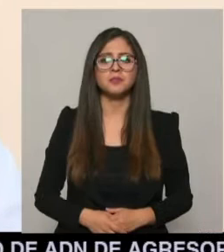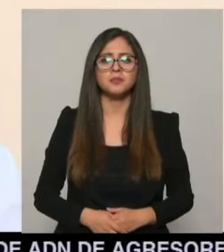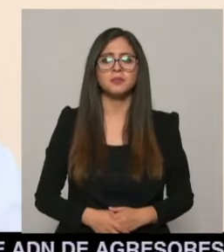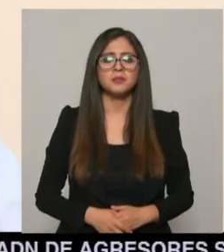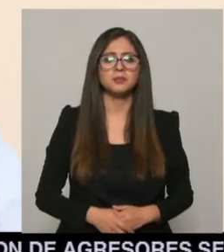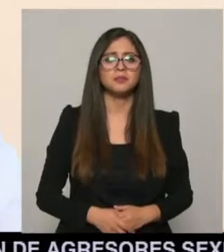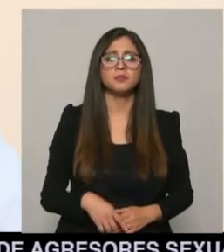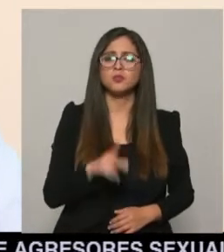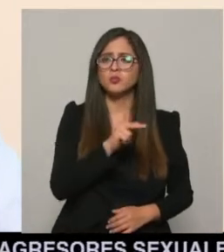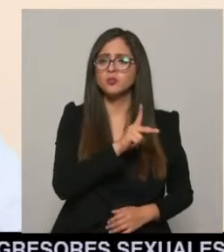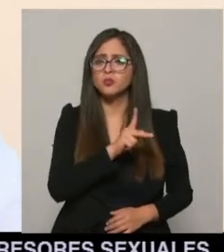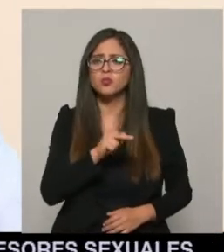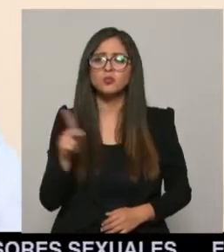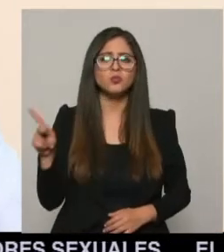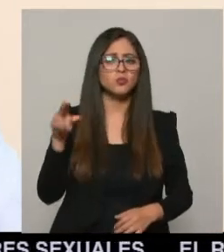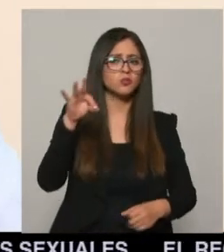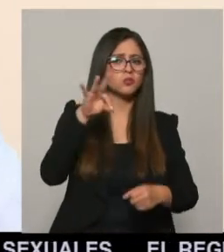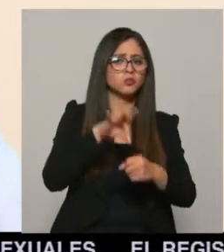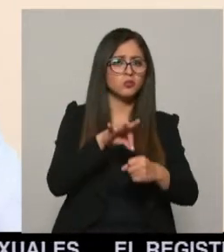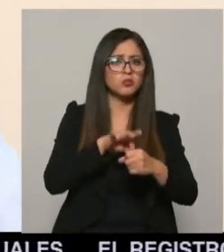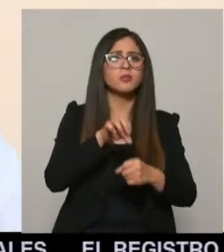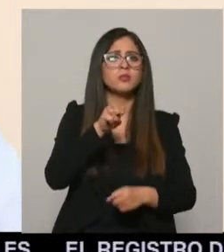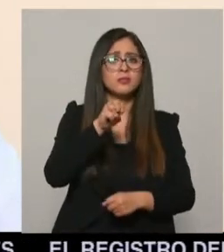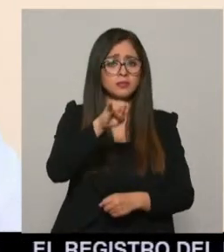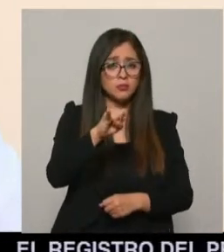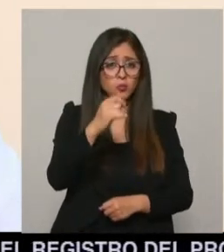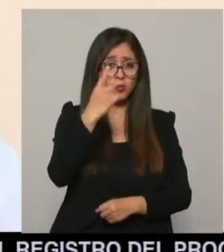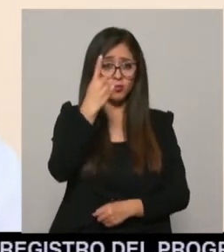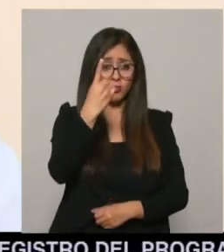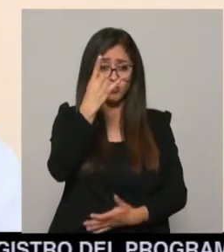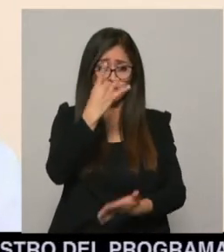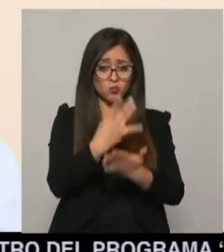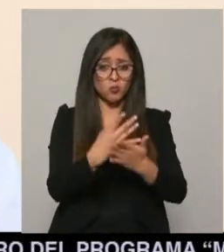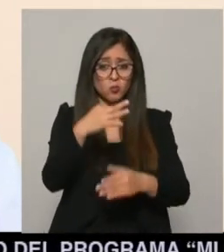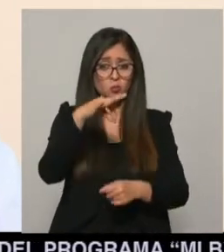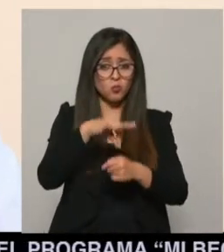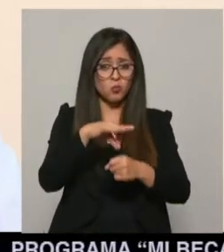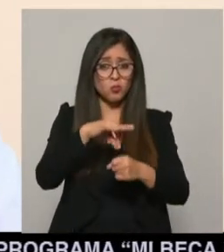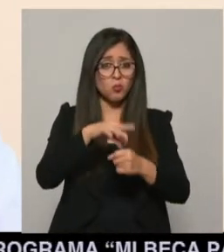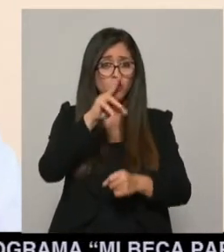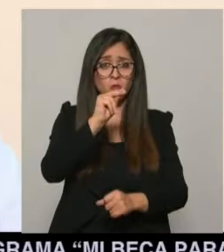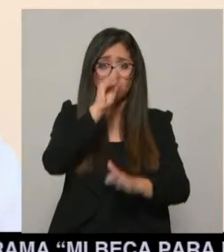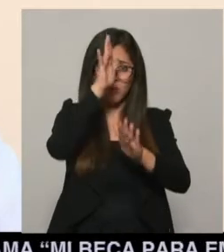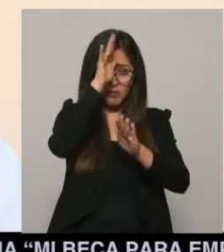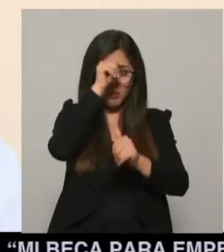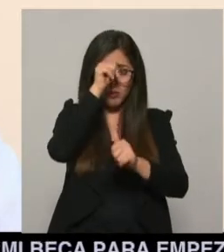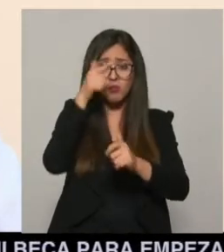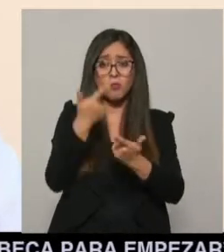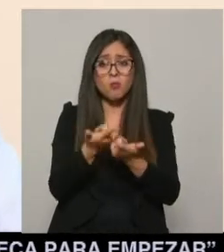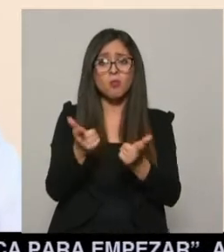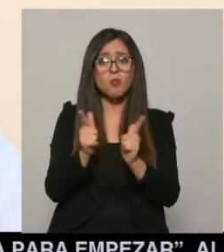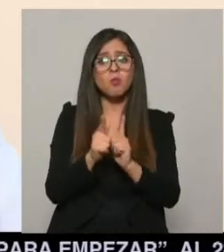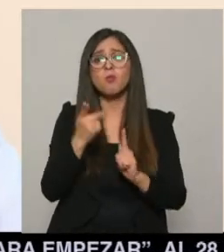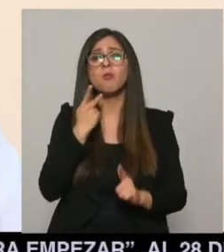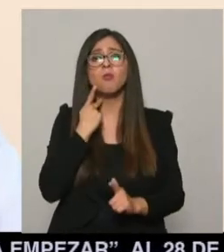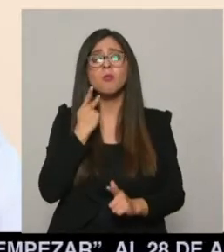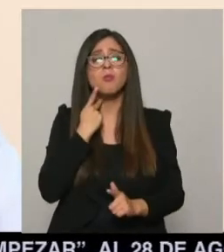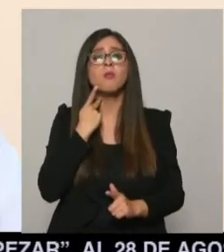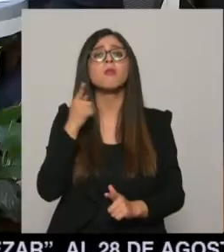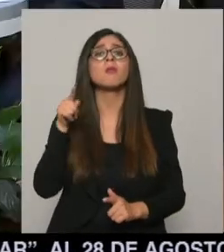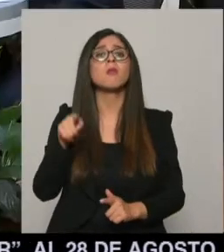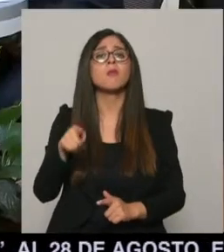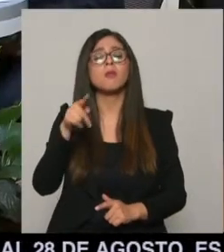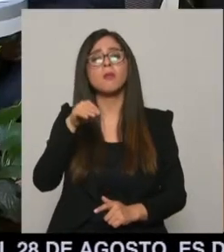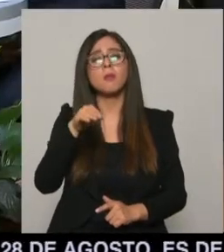los votos a favor. Hubo un voto en contra que fue de Morena, porque se equivocó el compañero legislador que